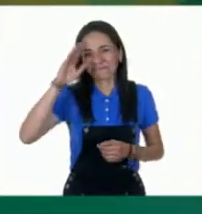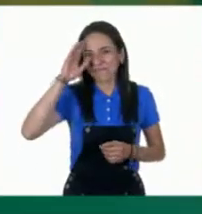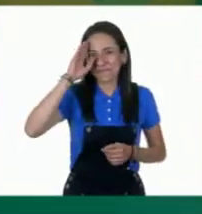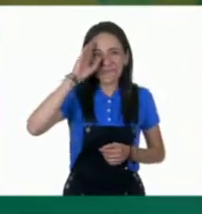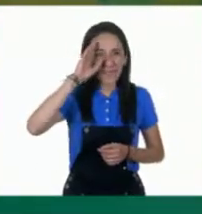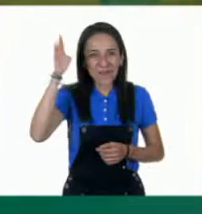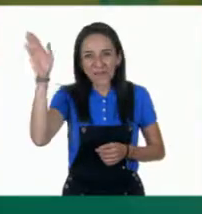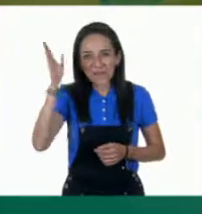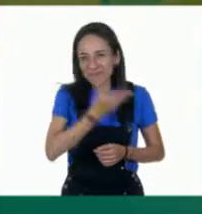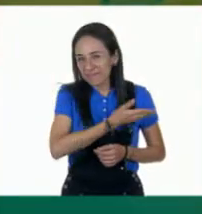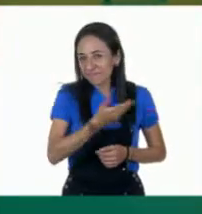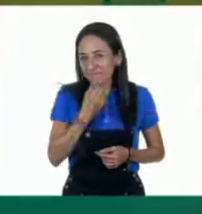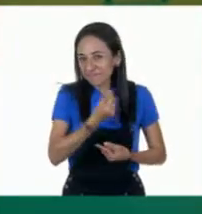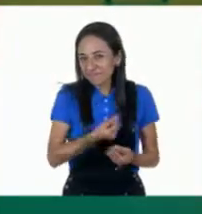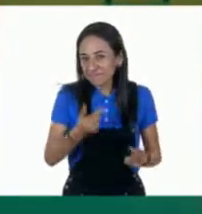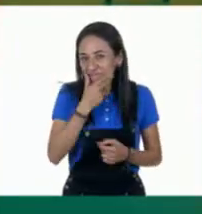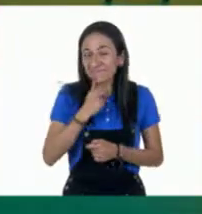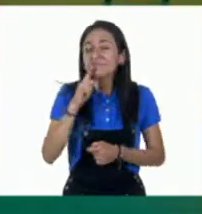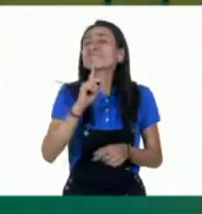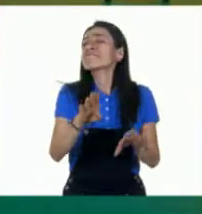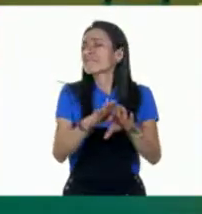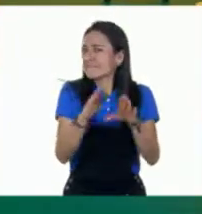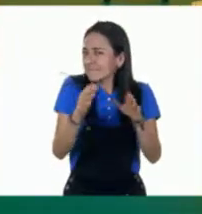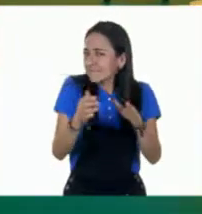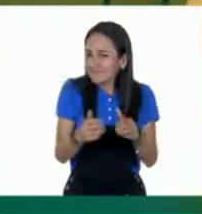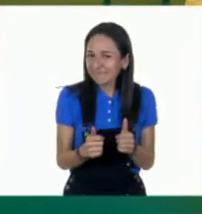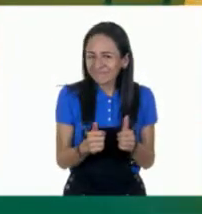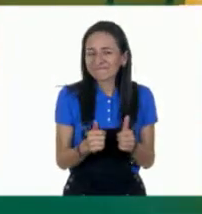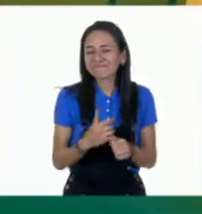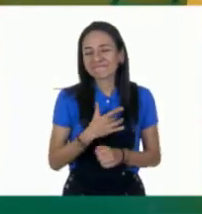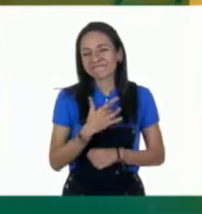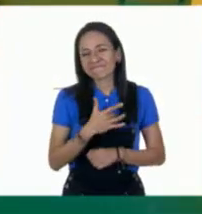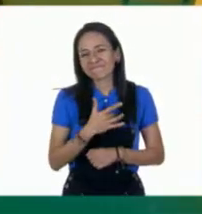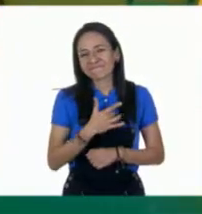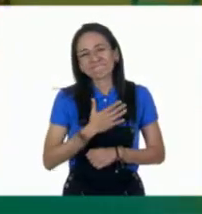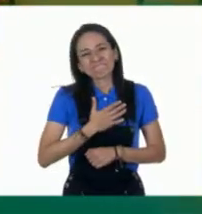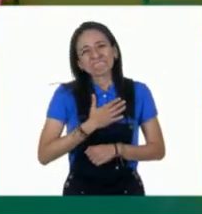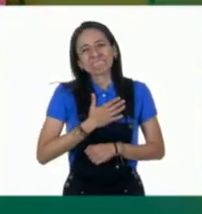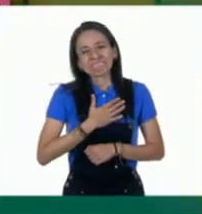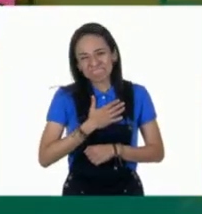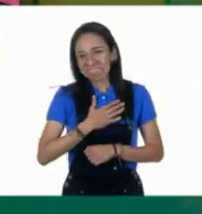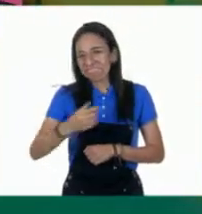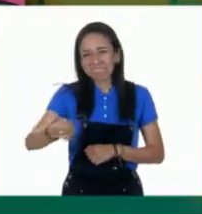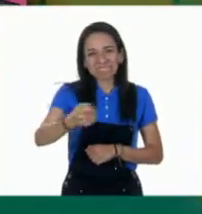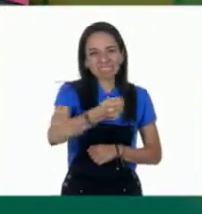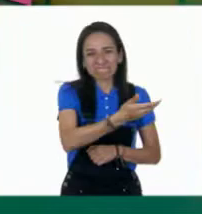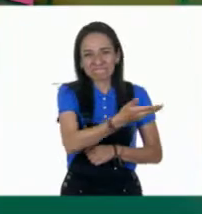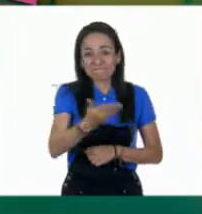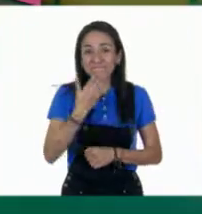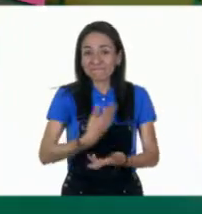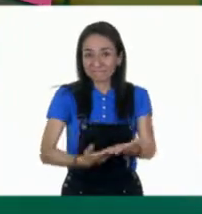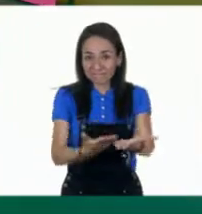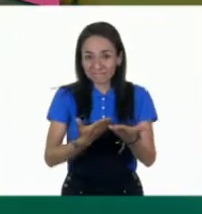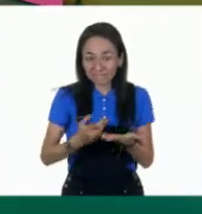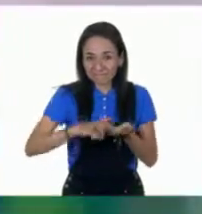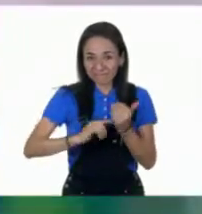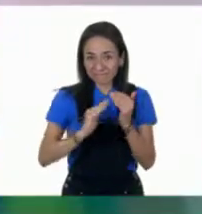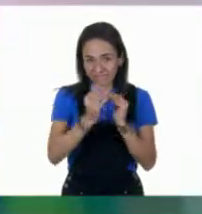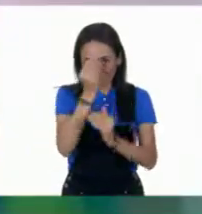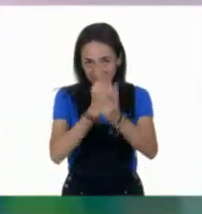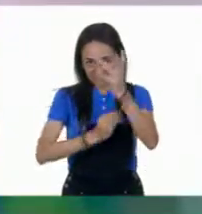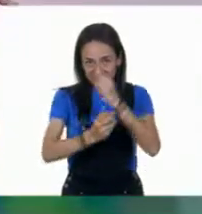¿Cómo están, niñas y niños? Me da mucho gusto saludarlas y saludarlos. Bienvenidas y bienvenidos a Aprende en Casa